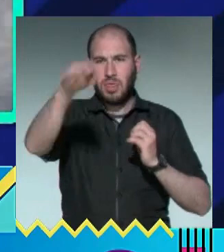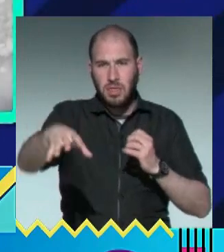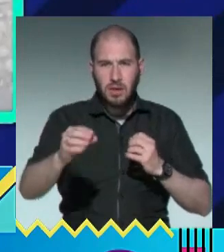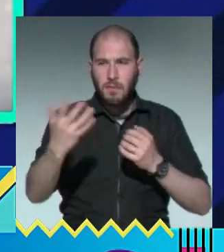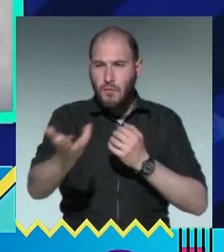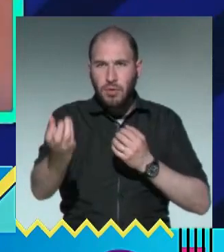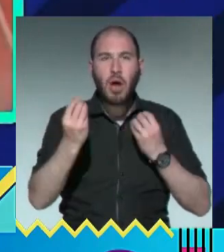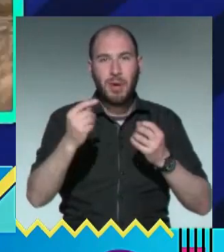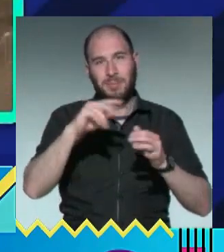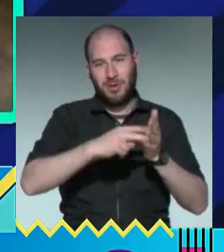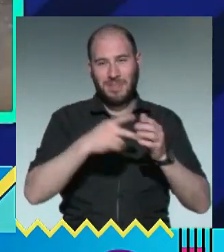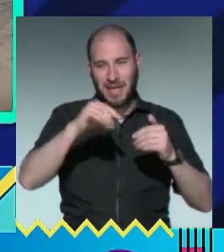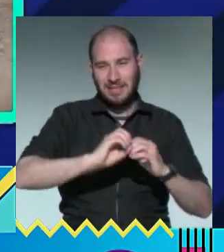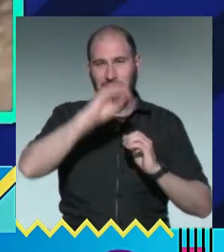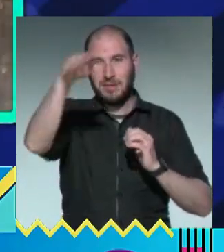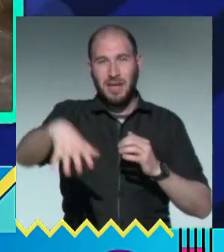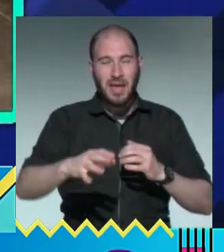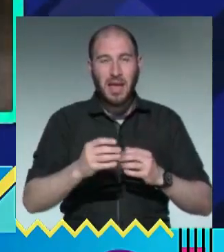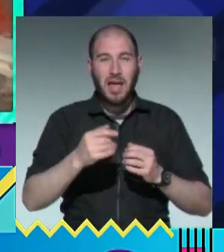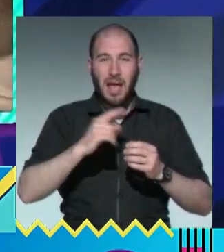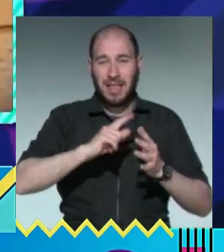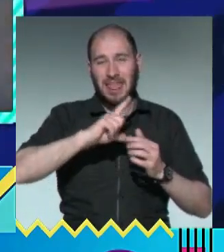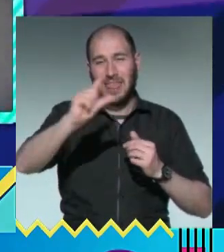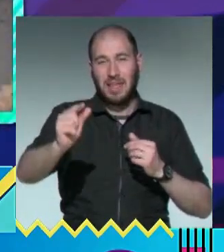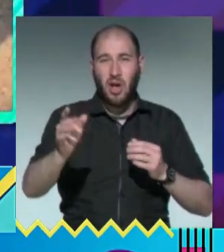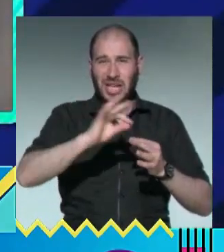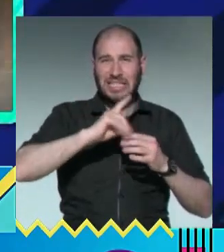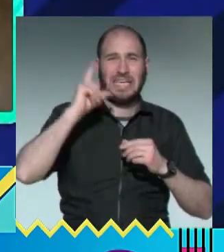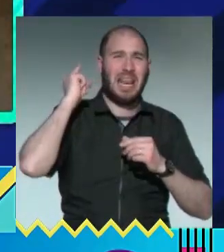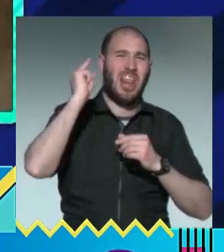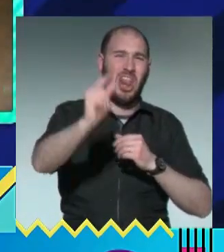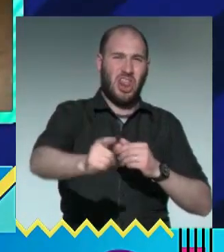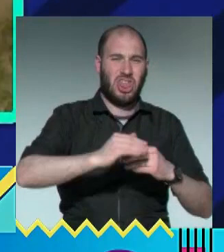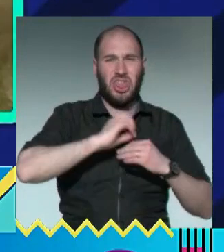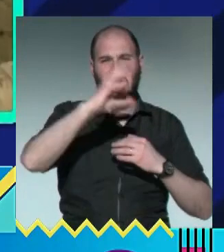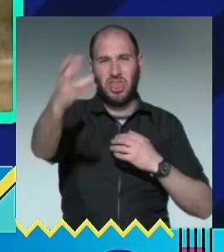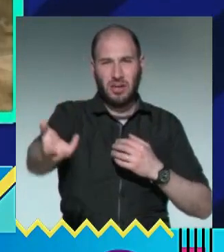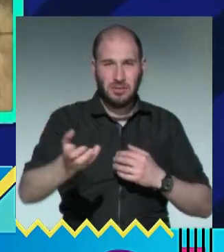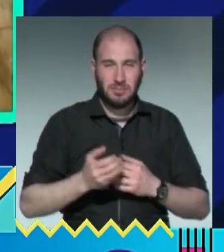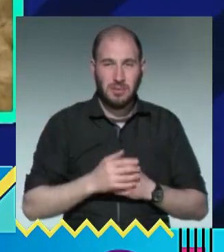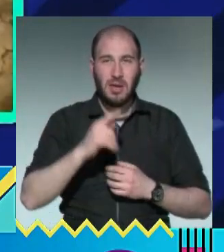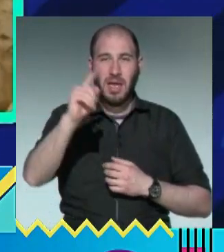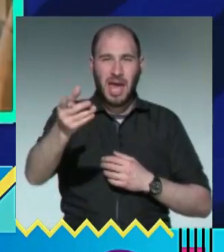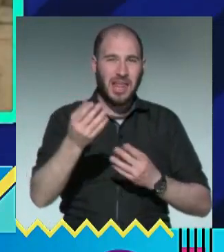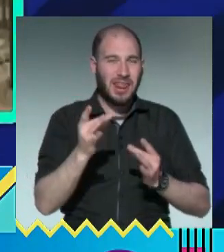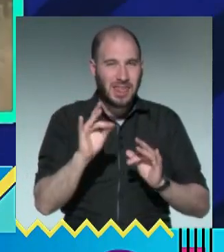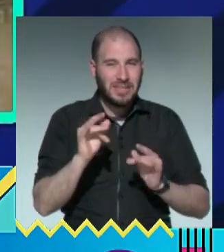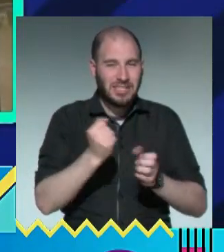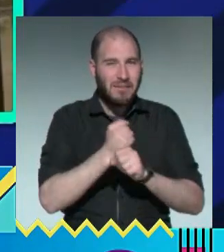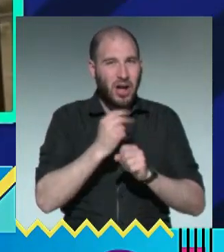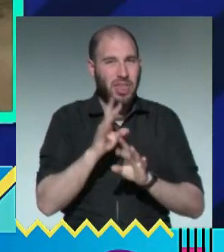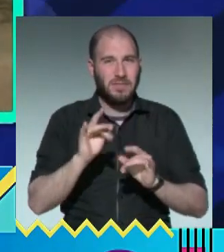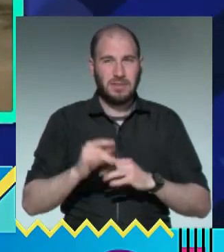Bueno, por este efecto que puede trasladarlo metros o kilómetros de distancia y se hace muy difícil el trabajo,